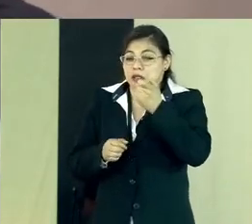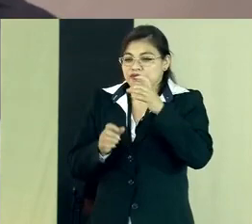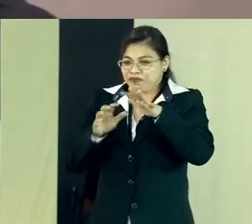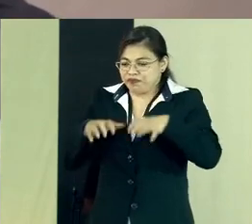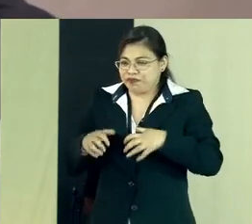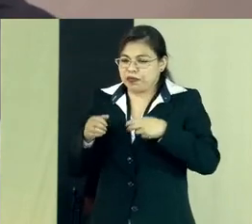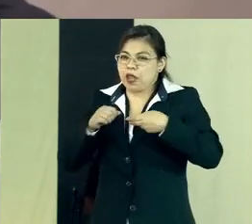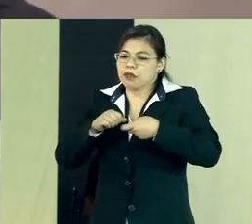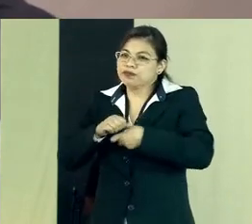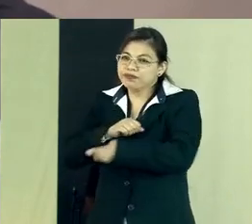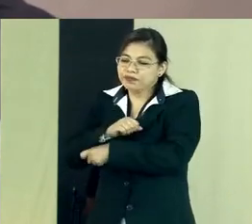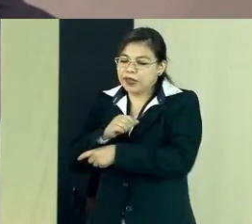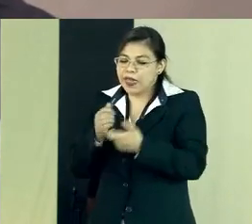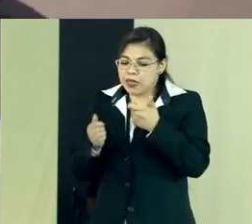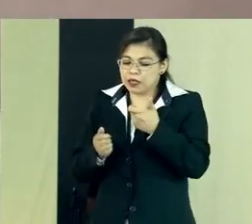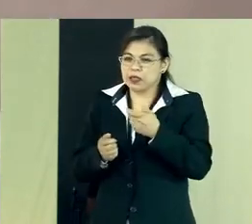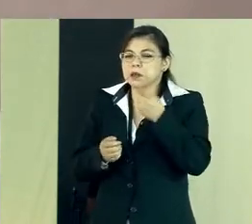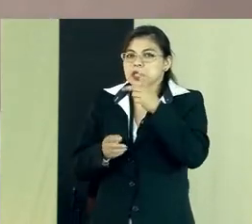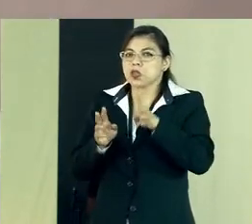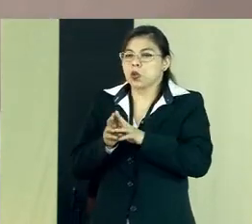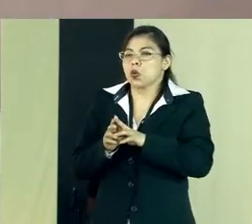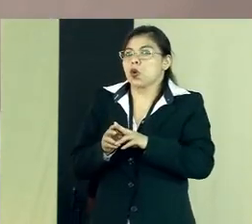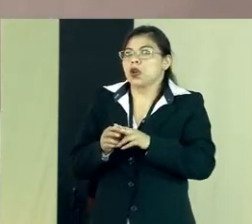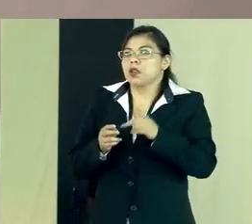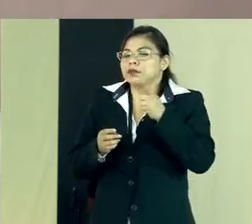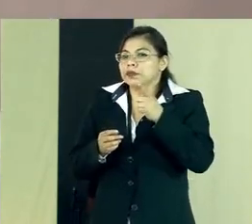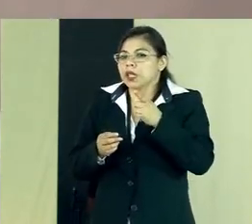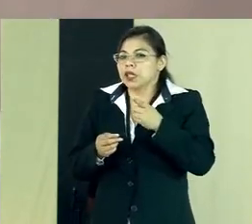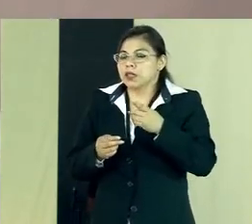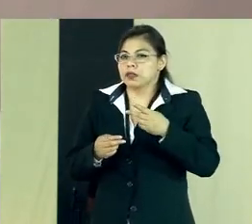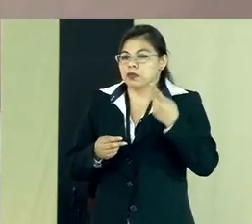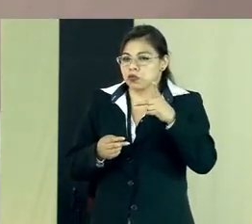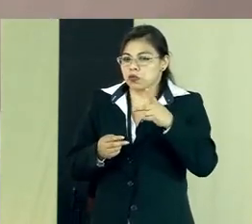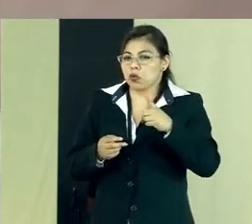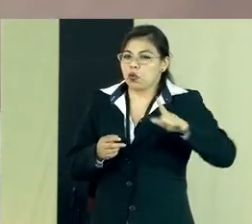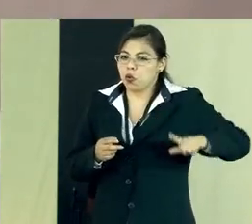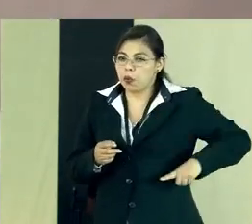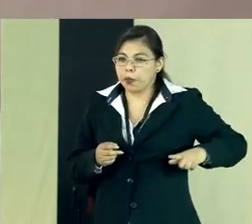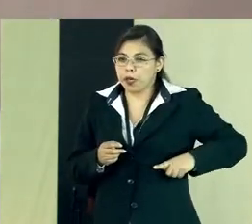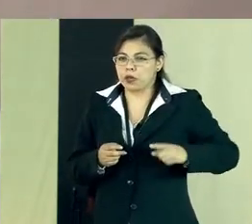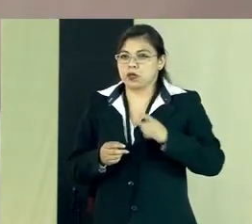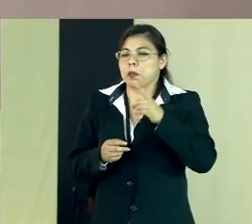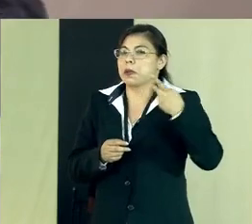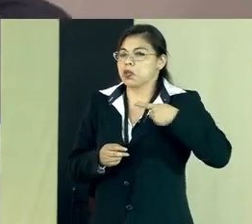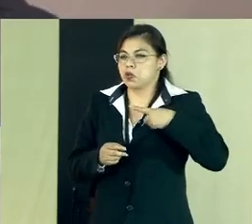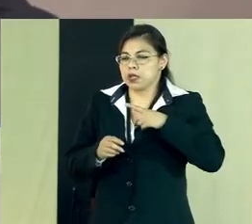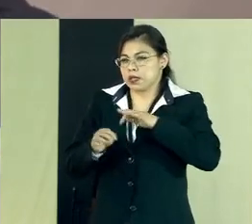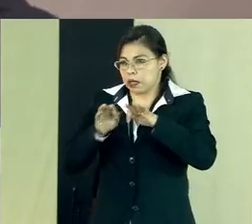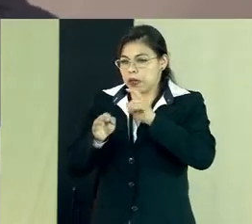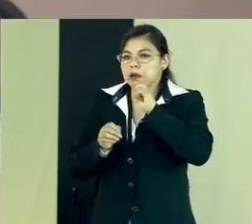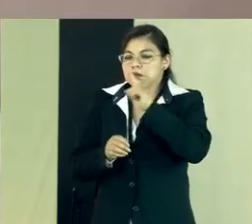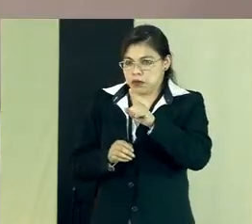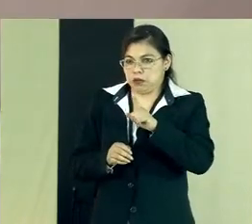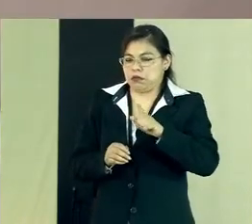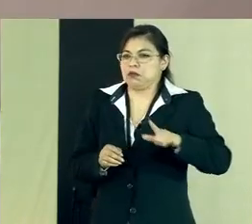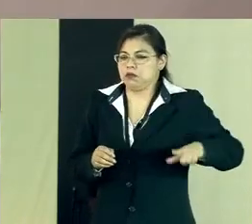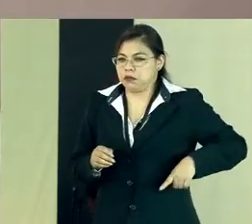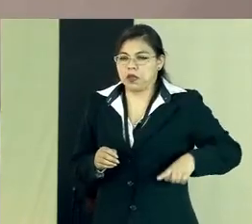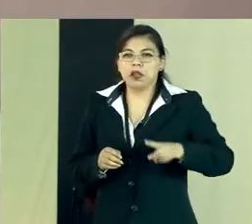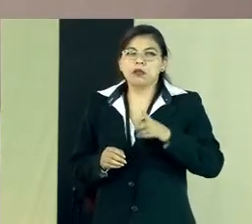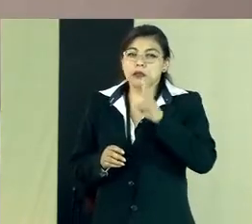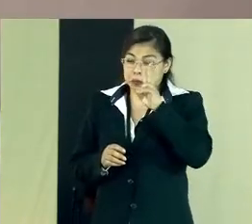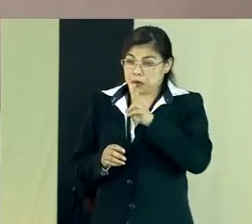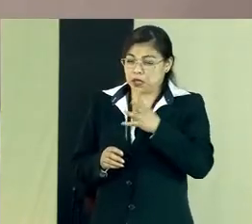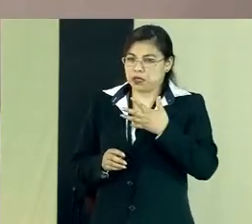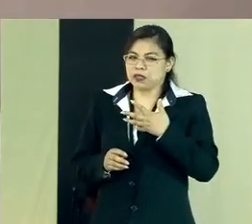como un asunto relacionado con los gobiernos o con las personas funcionarias de gobiernos no hay duda que